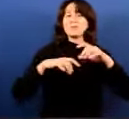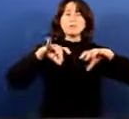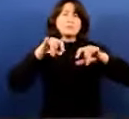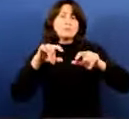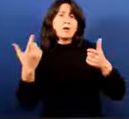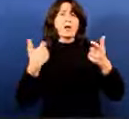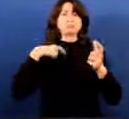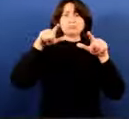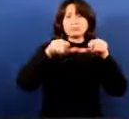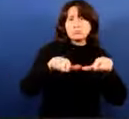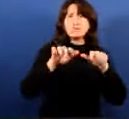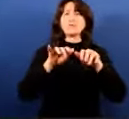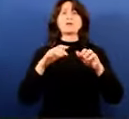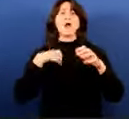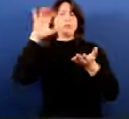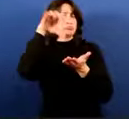informática, Gislur,